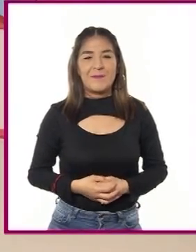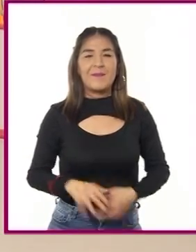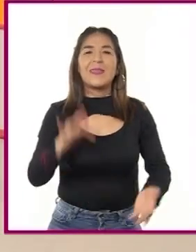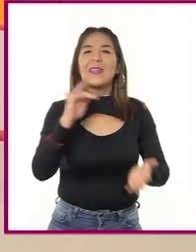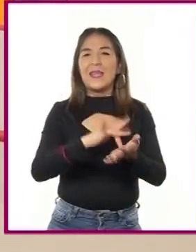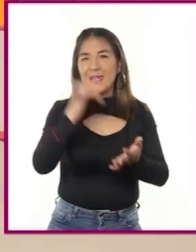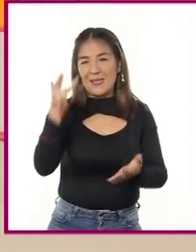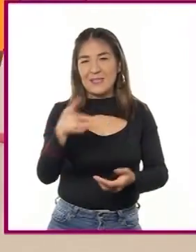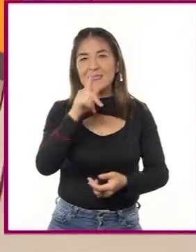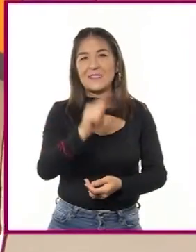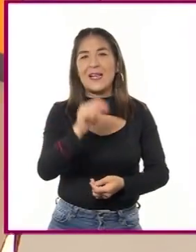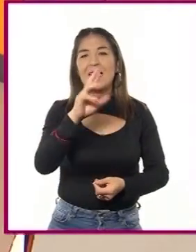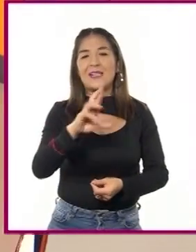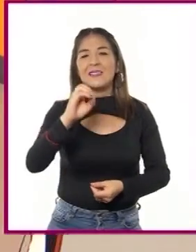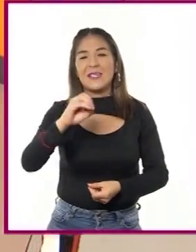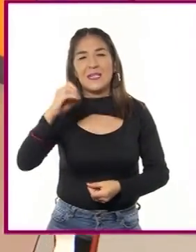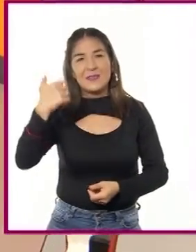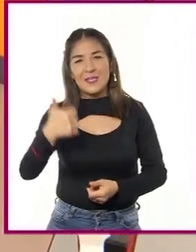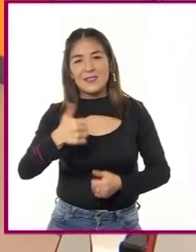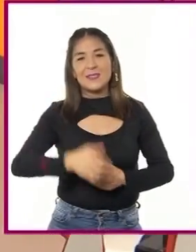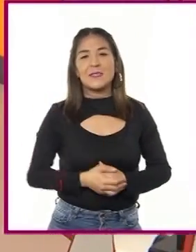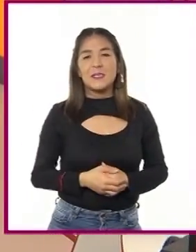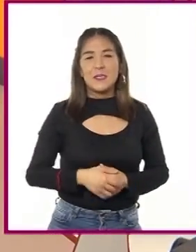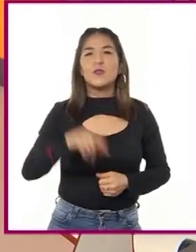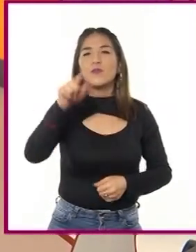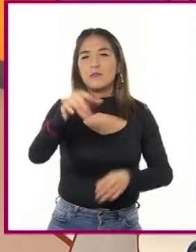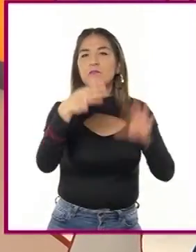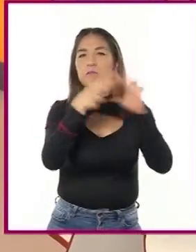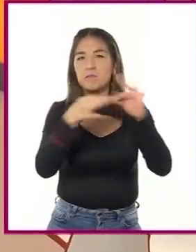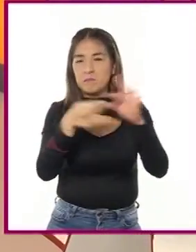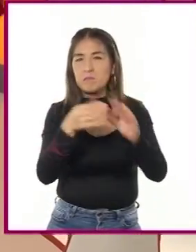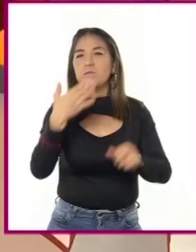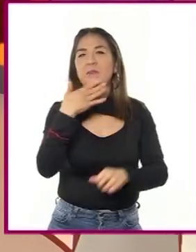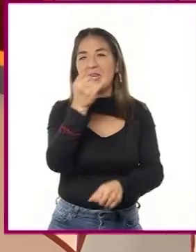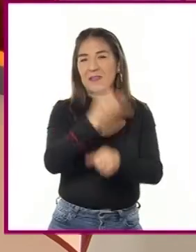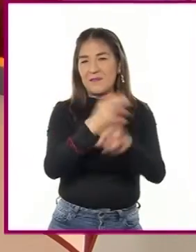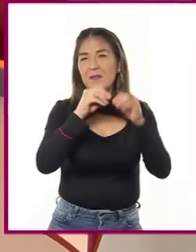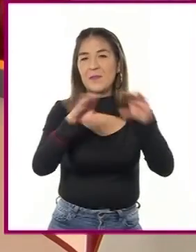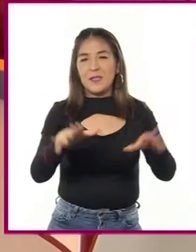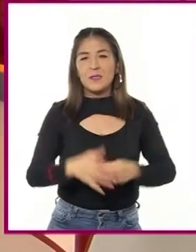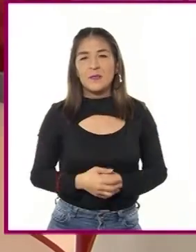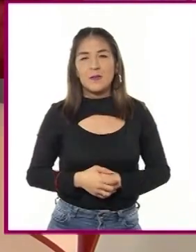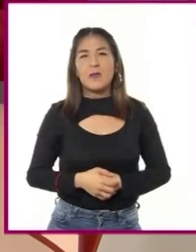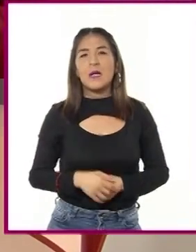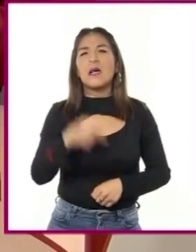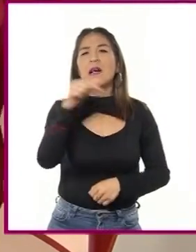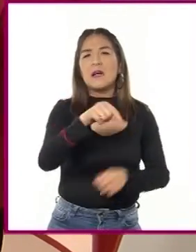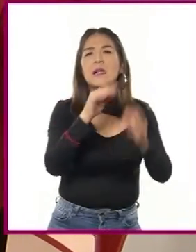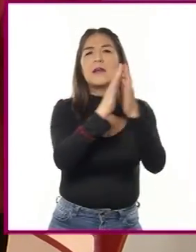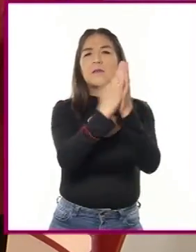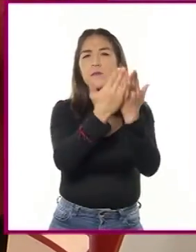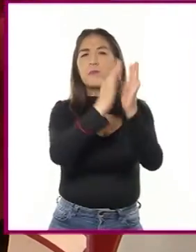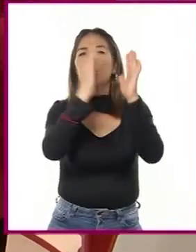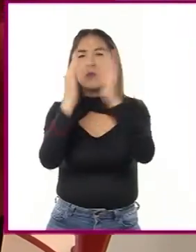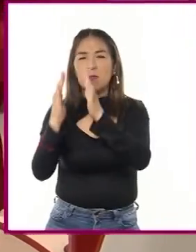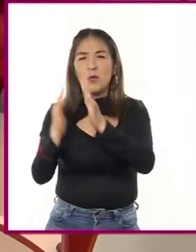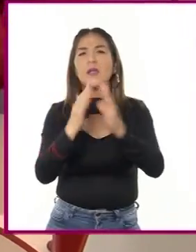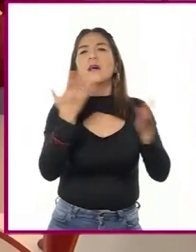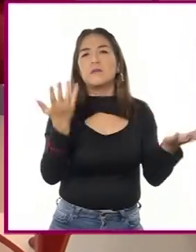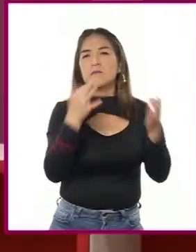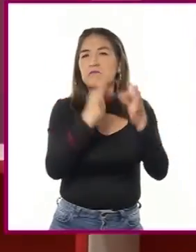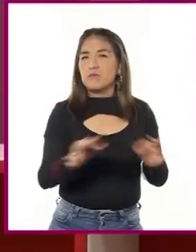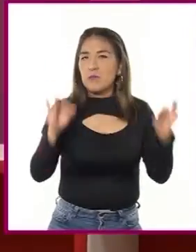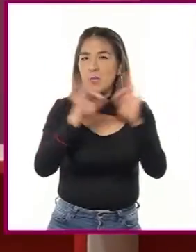Gracias, TR06. Siempre tan oportuno con tus cápsulas informativas. El papel de las bibliotecas ha tenido un gran impacto